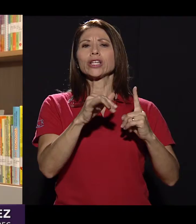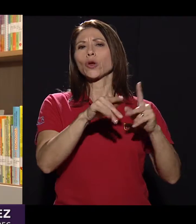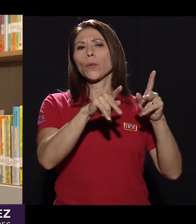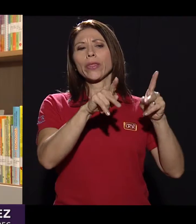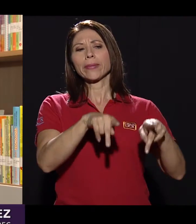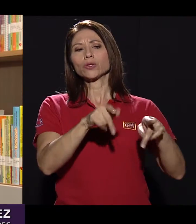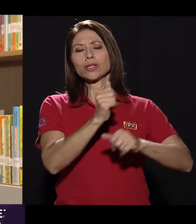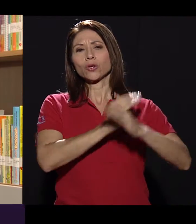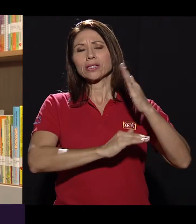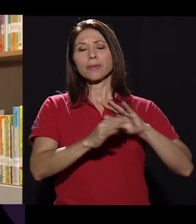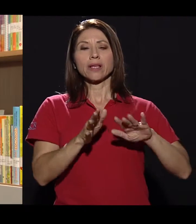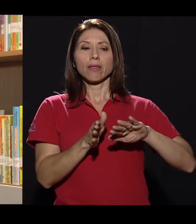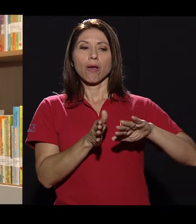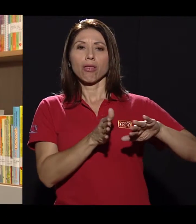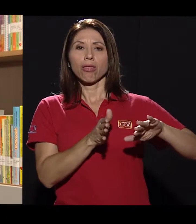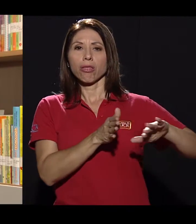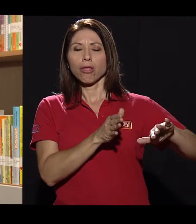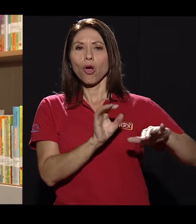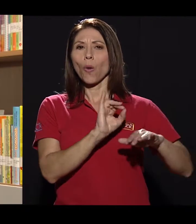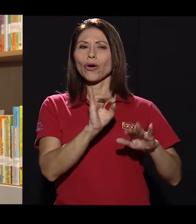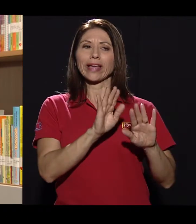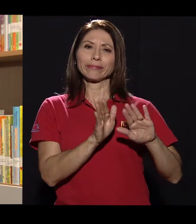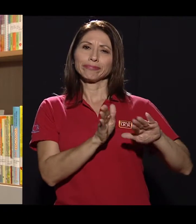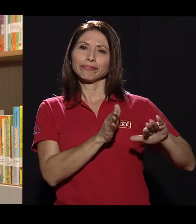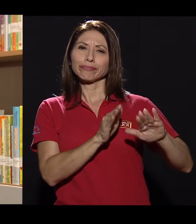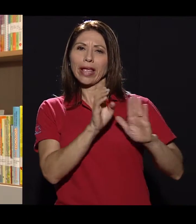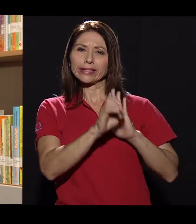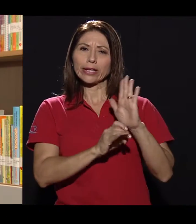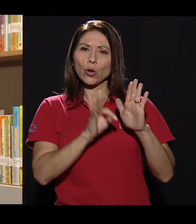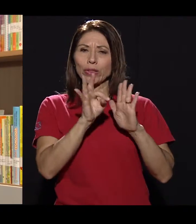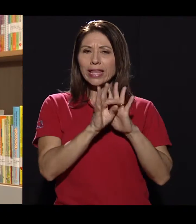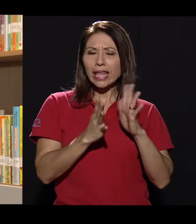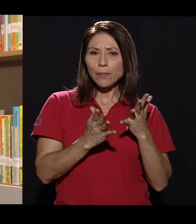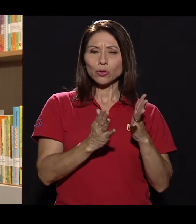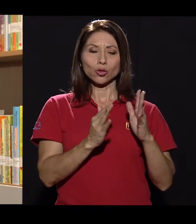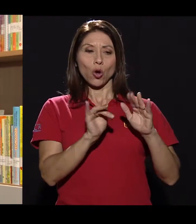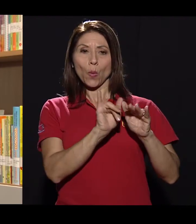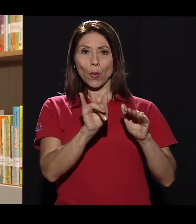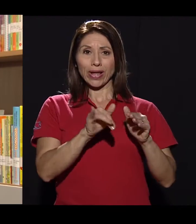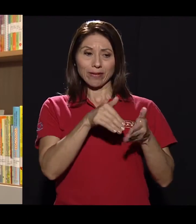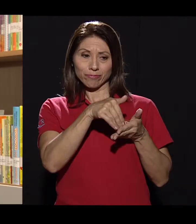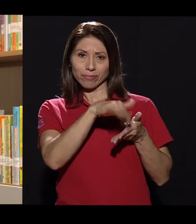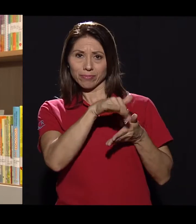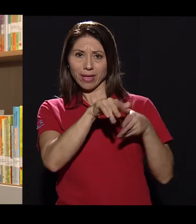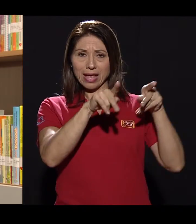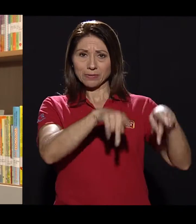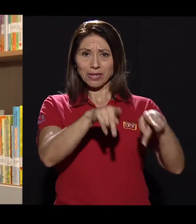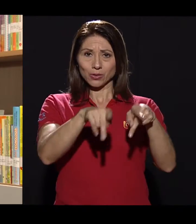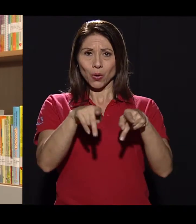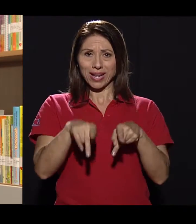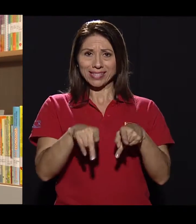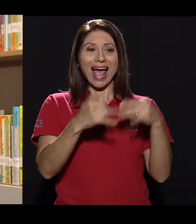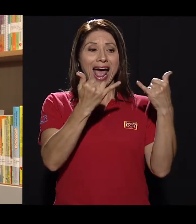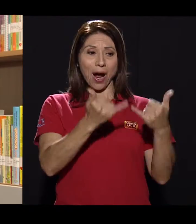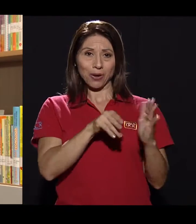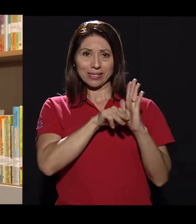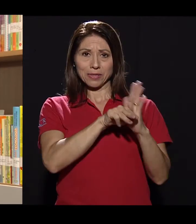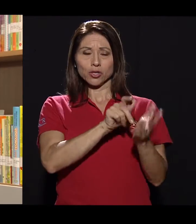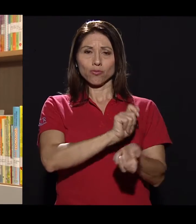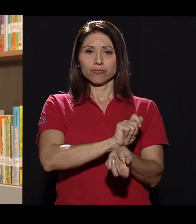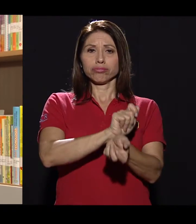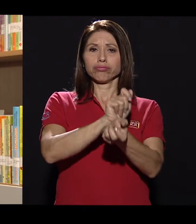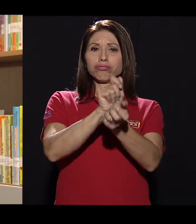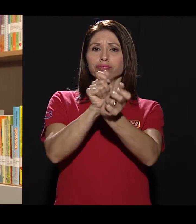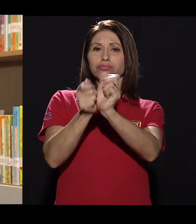visiones segregantes, estigmatizantes, que clasifican, que excluyen a las personas, por una